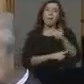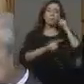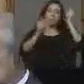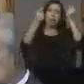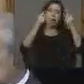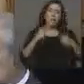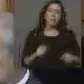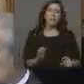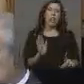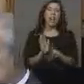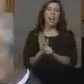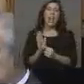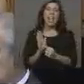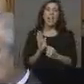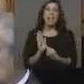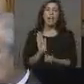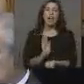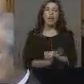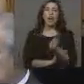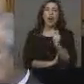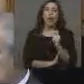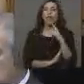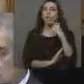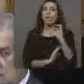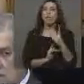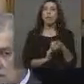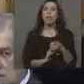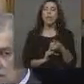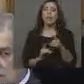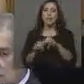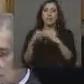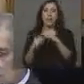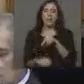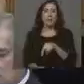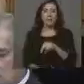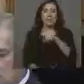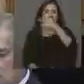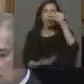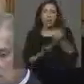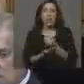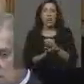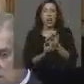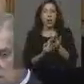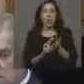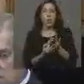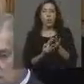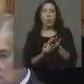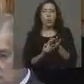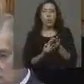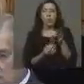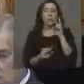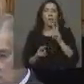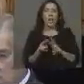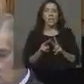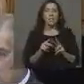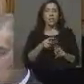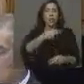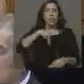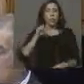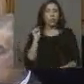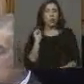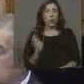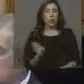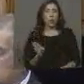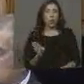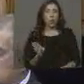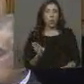revisión de la legalidad de este cobro porque una corporación sin fines de lucro está haciéndole a nuestro club,